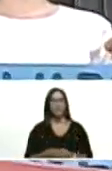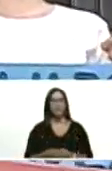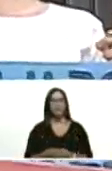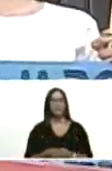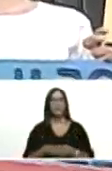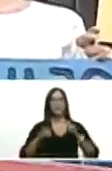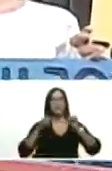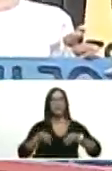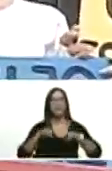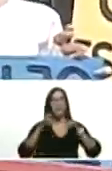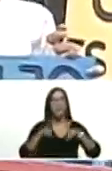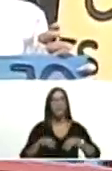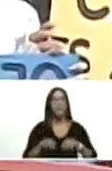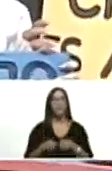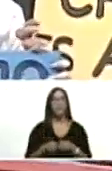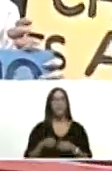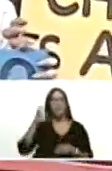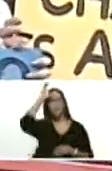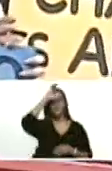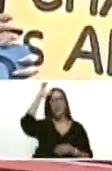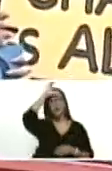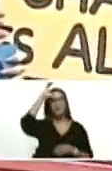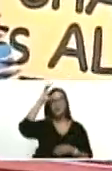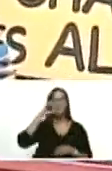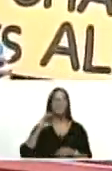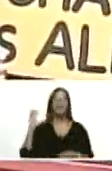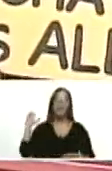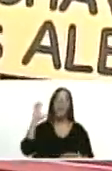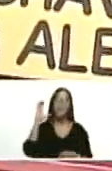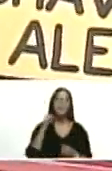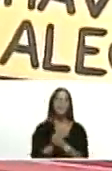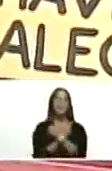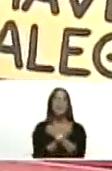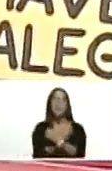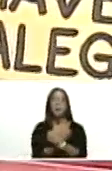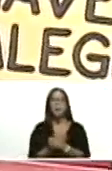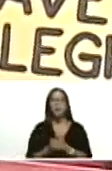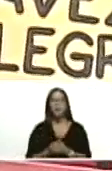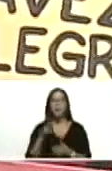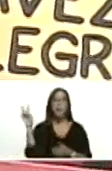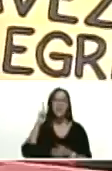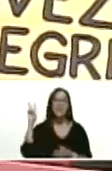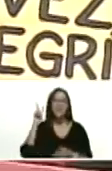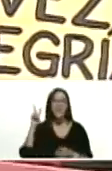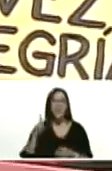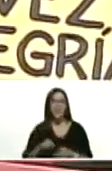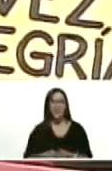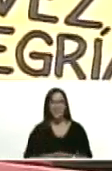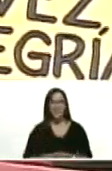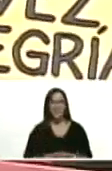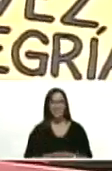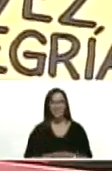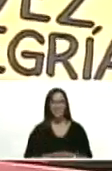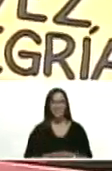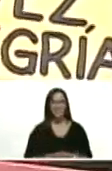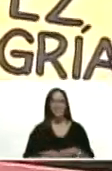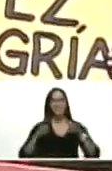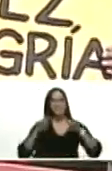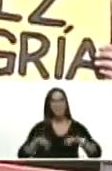sembró una conciencia de patriotismo, de amor por Venezuela,